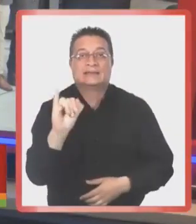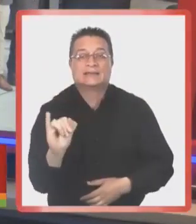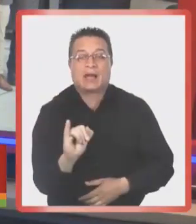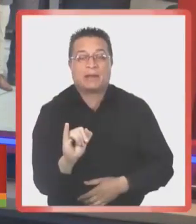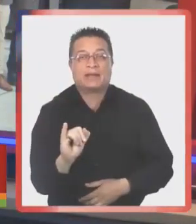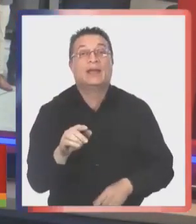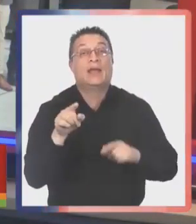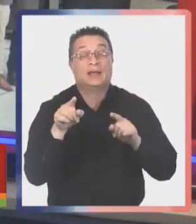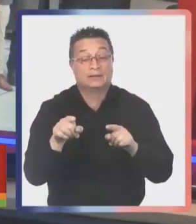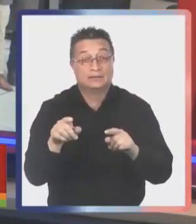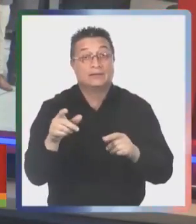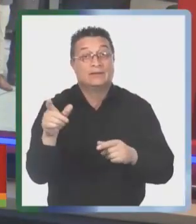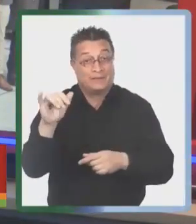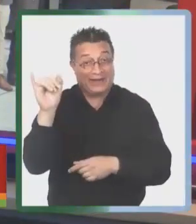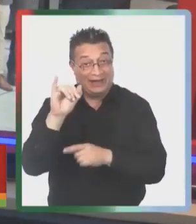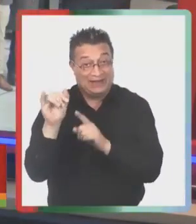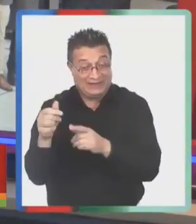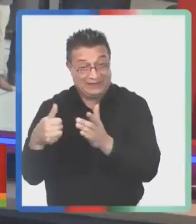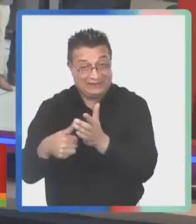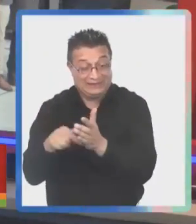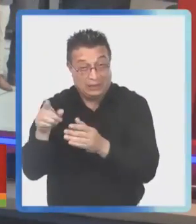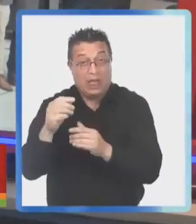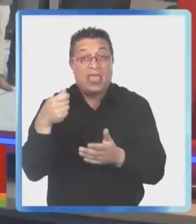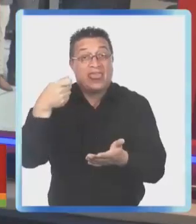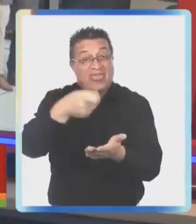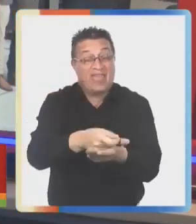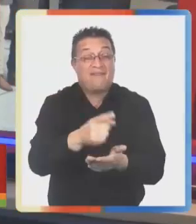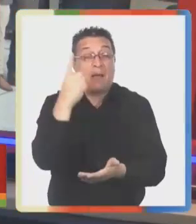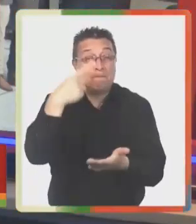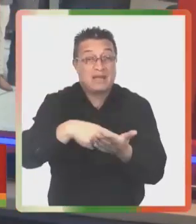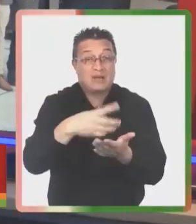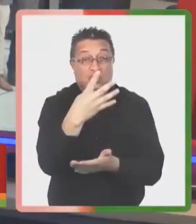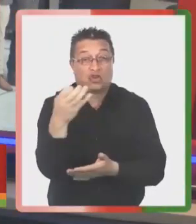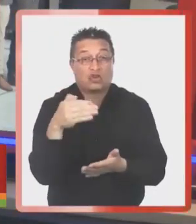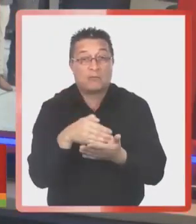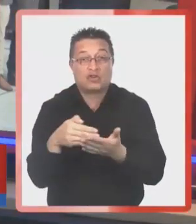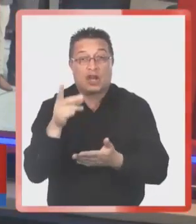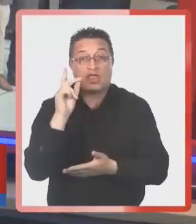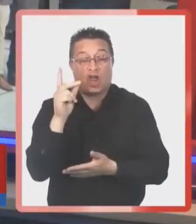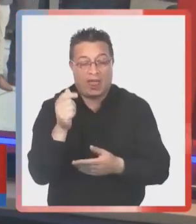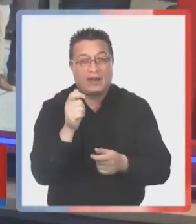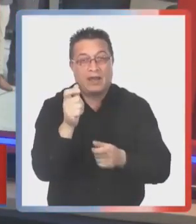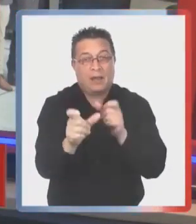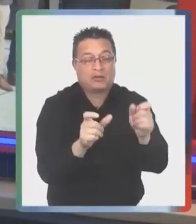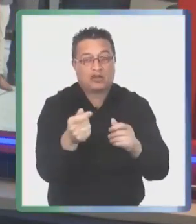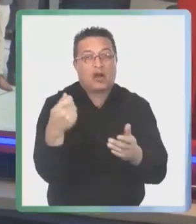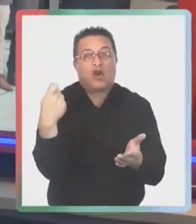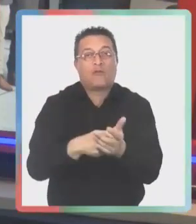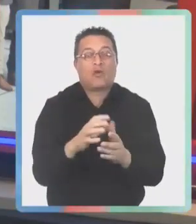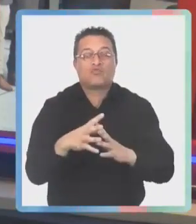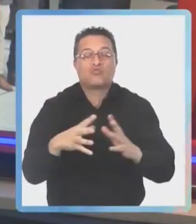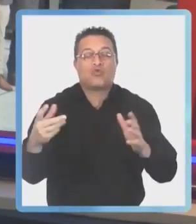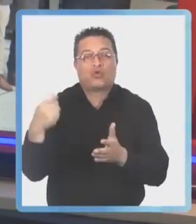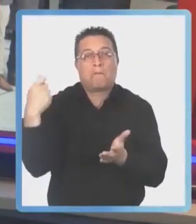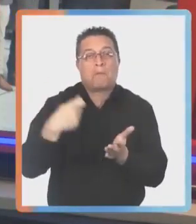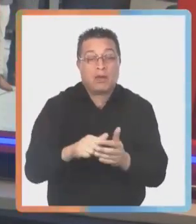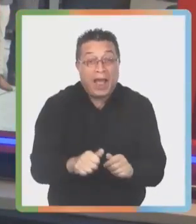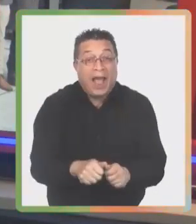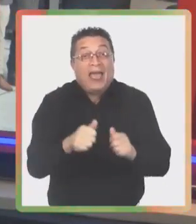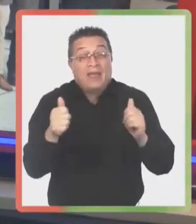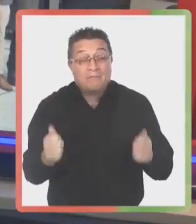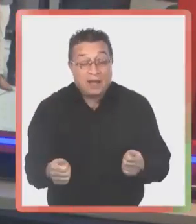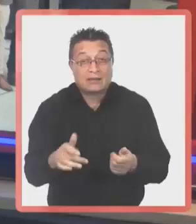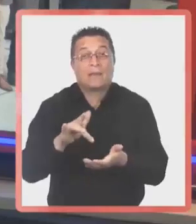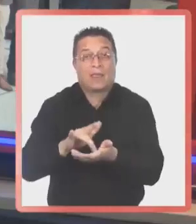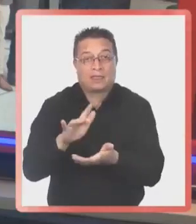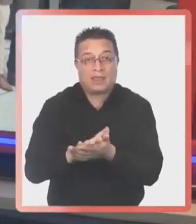ISAPRES. Las aseguradoras de salud privada le deben 1.400 millones de dólares a sus afiliados por cobros excesivos y además,